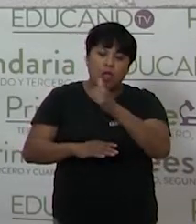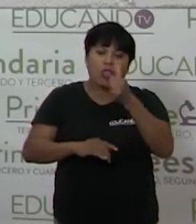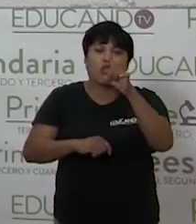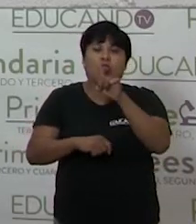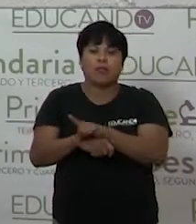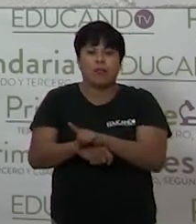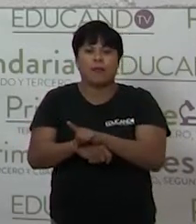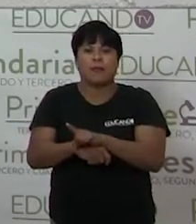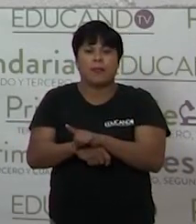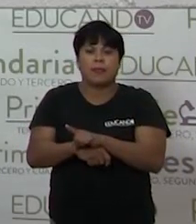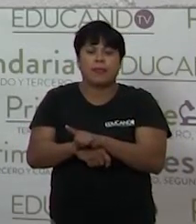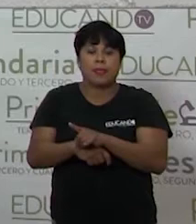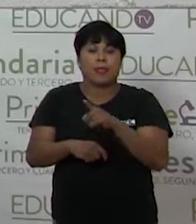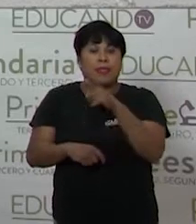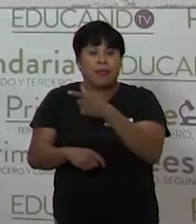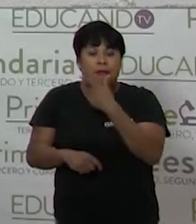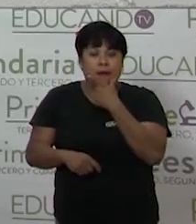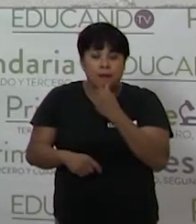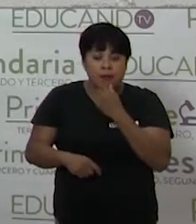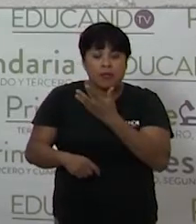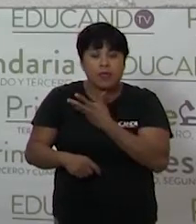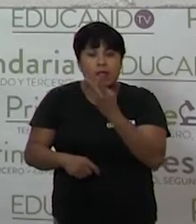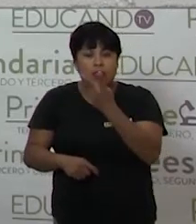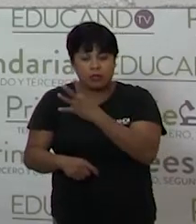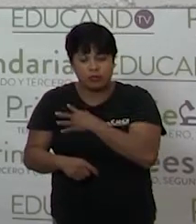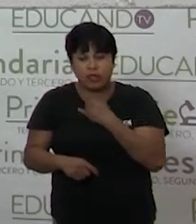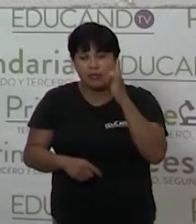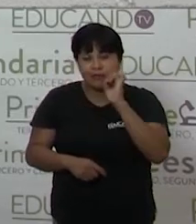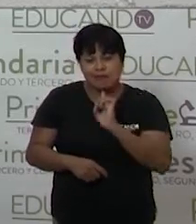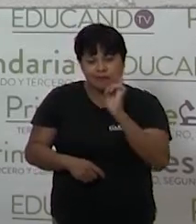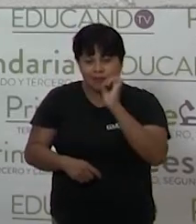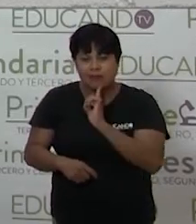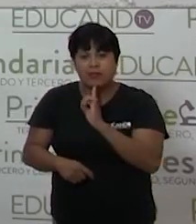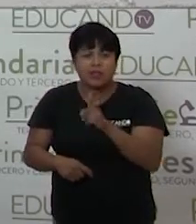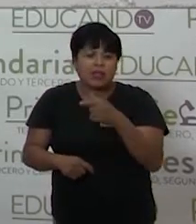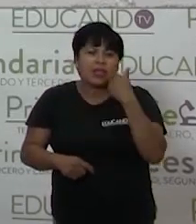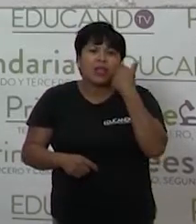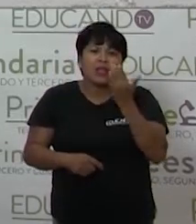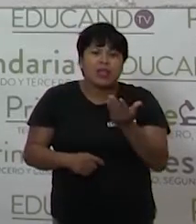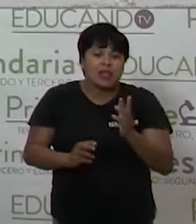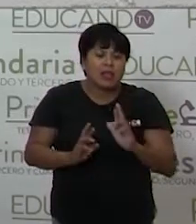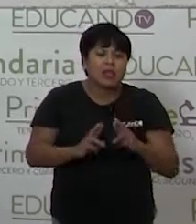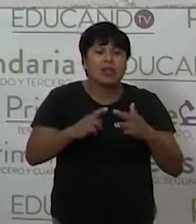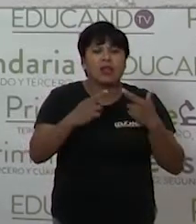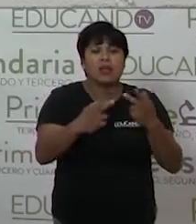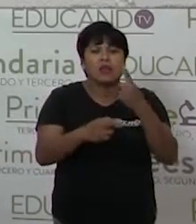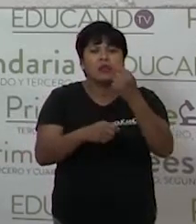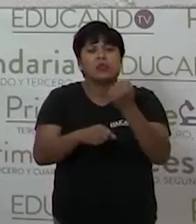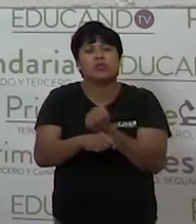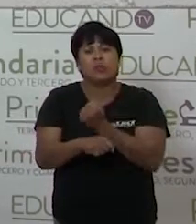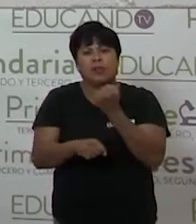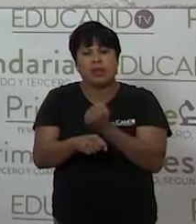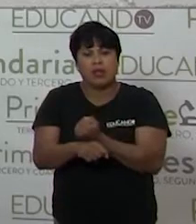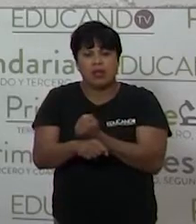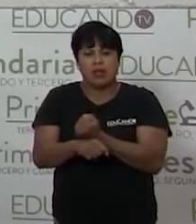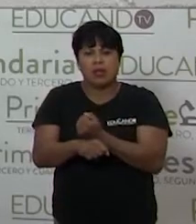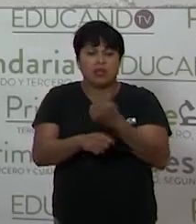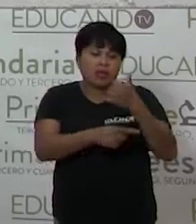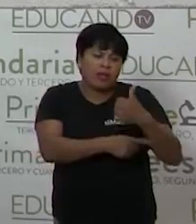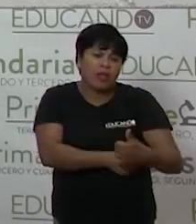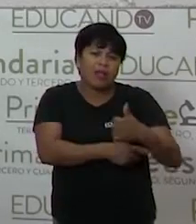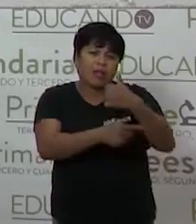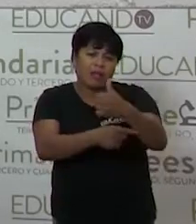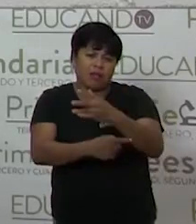siguiente pues el noble tenía dos hijas y deseaba regalar un par de zapatos